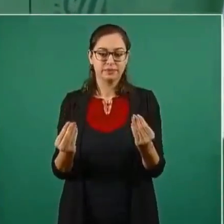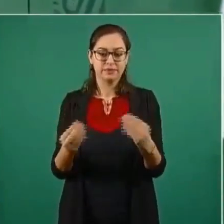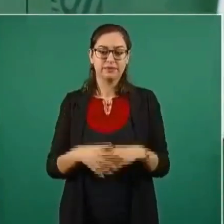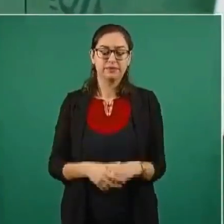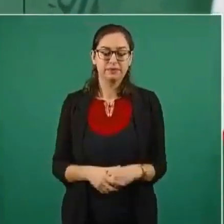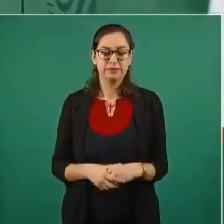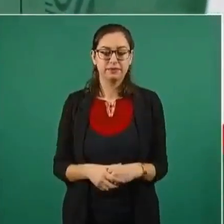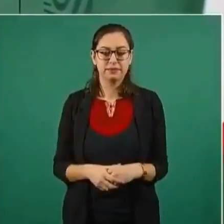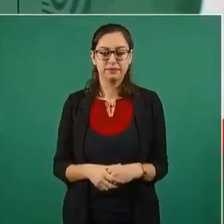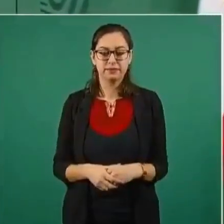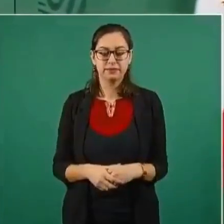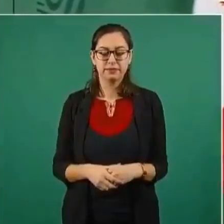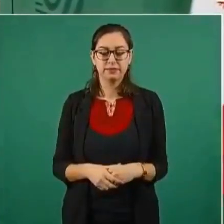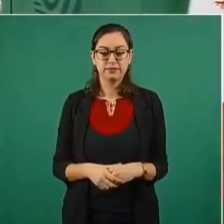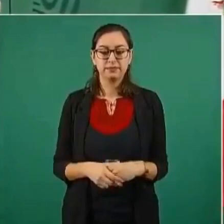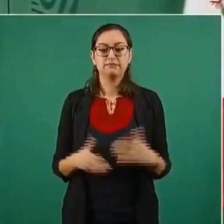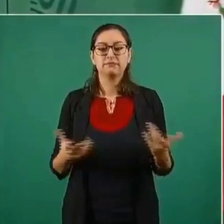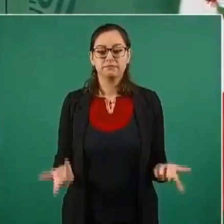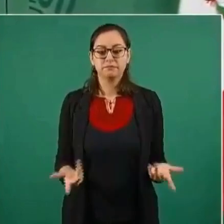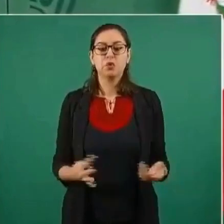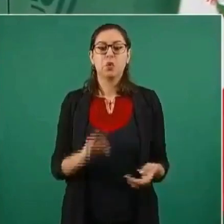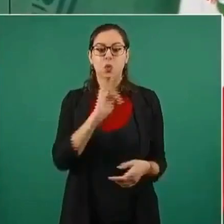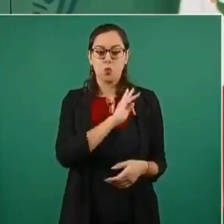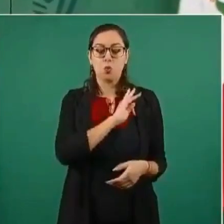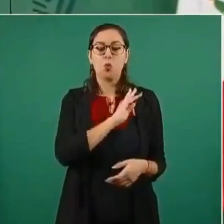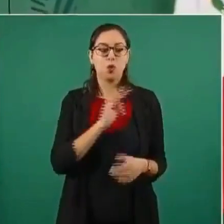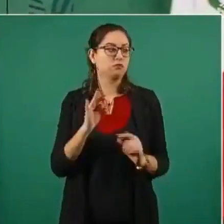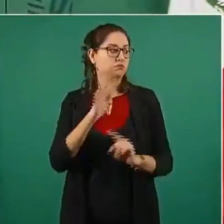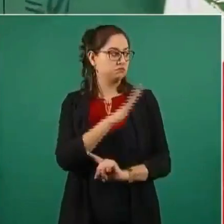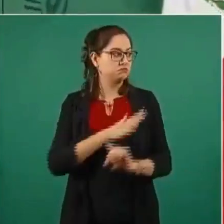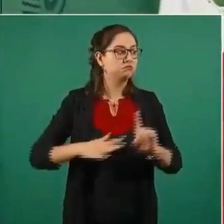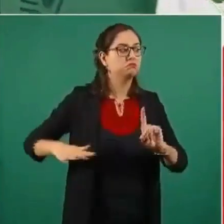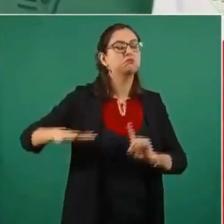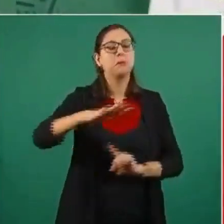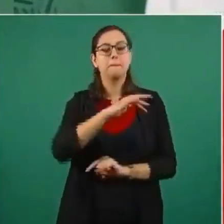Eso es lo que permite vivir en una sociedad mejor,